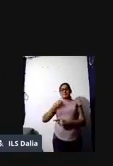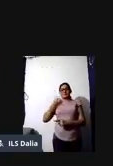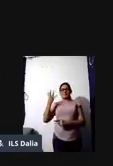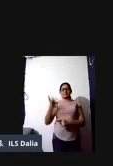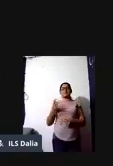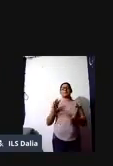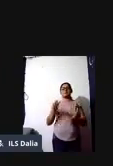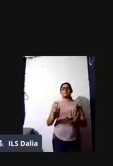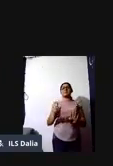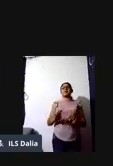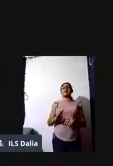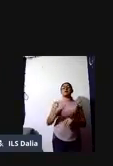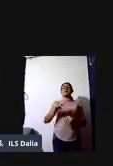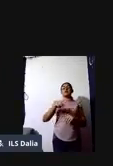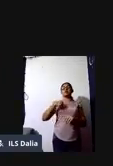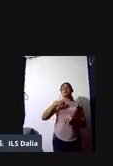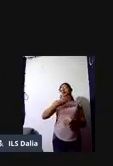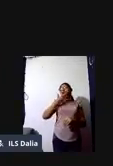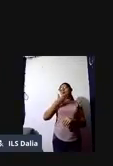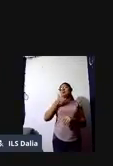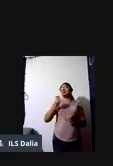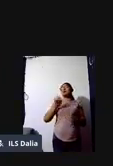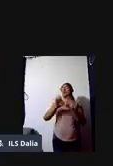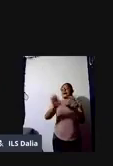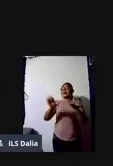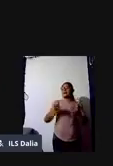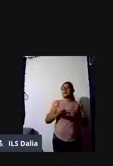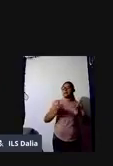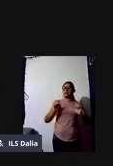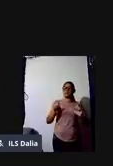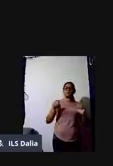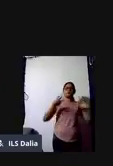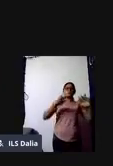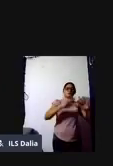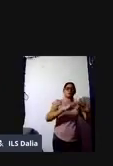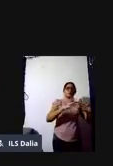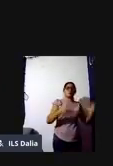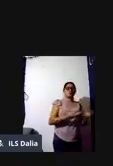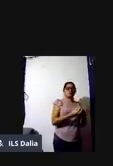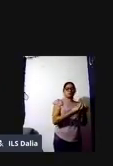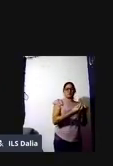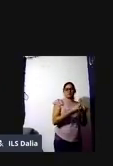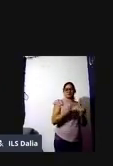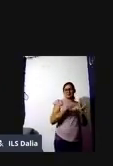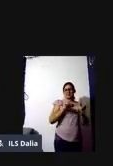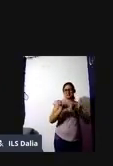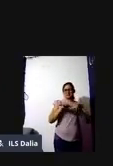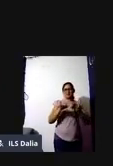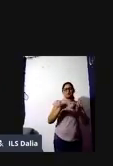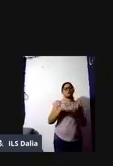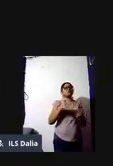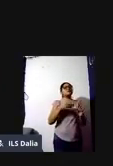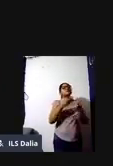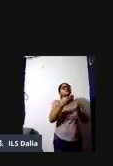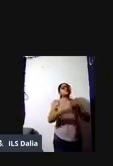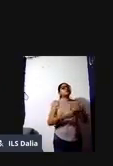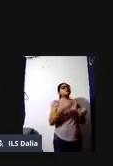Normalmente con el equipo de trabajo yo siempre me reunía al final del evento y hacíamos un proceso de retroalimentación.